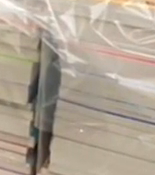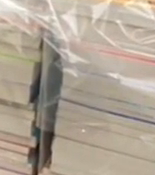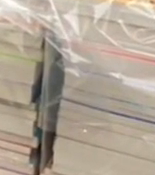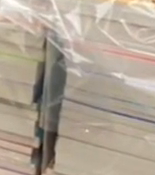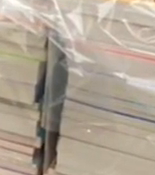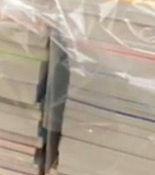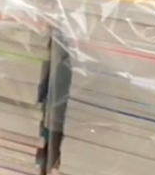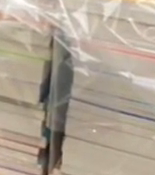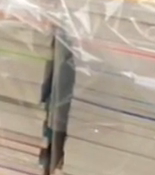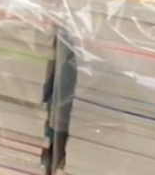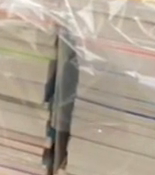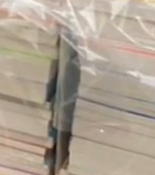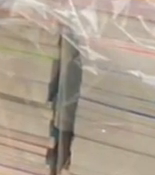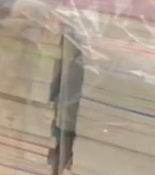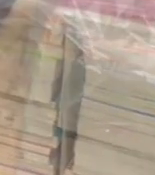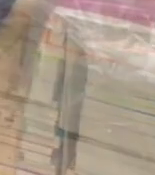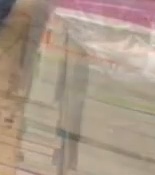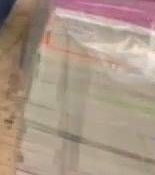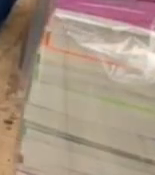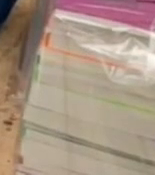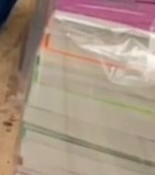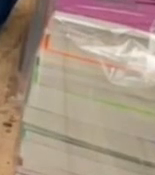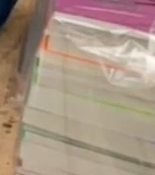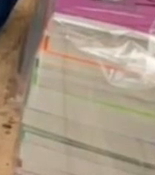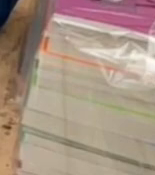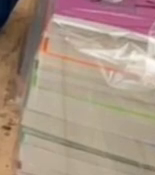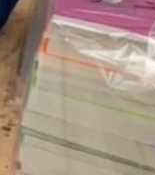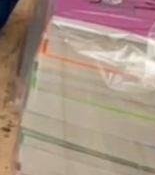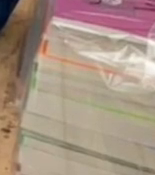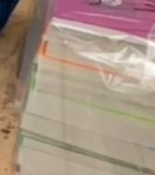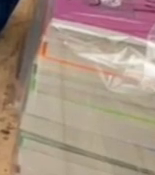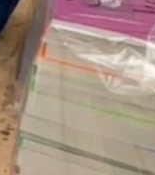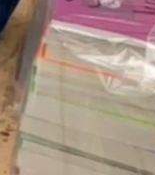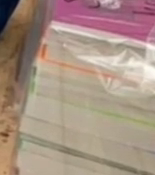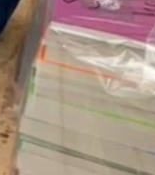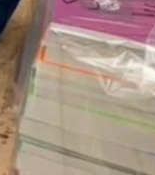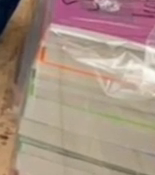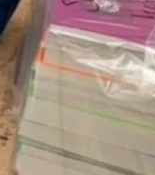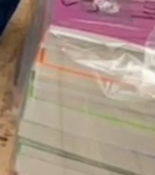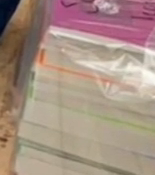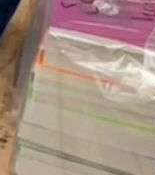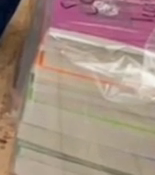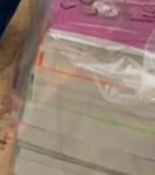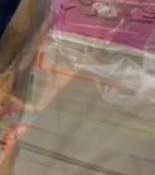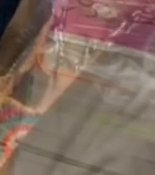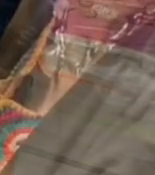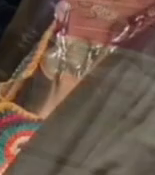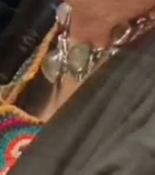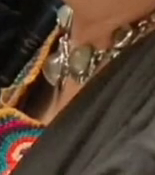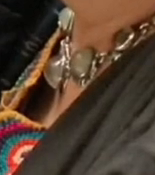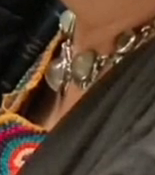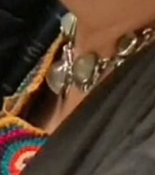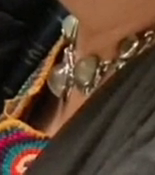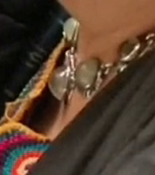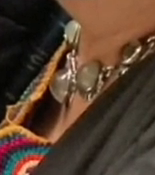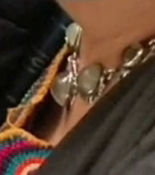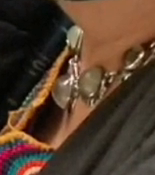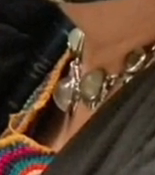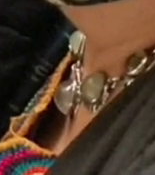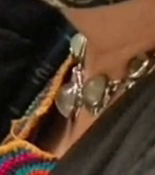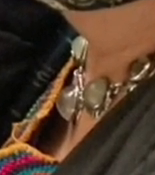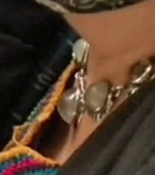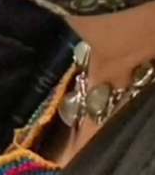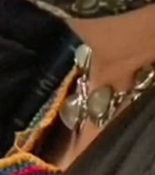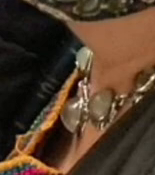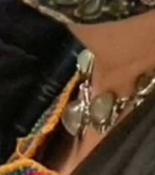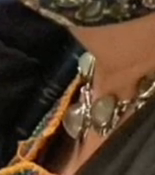zape, en chinga, ¿sí? Porque son para regalar. Y cumplimos una labor normal